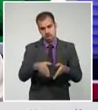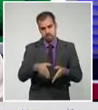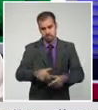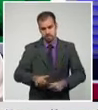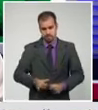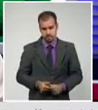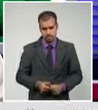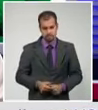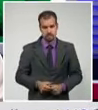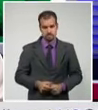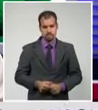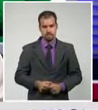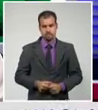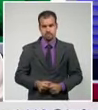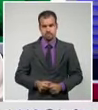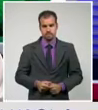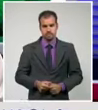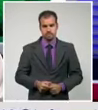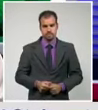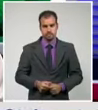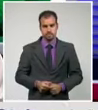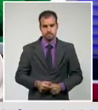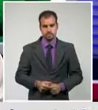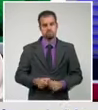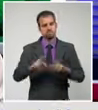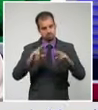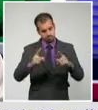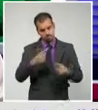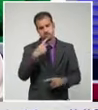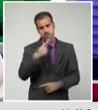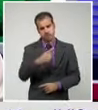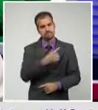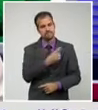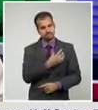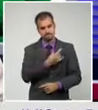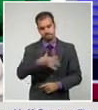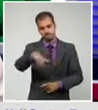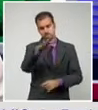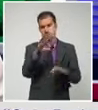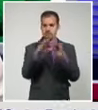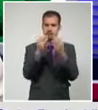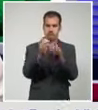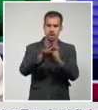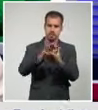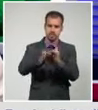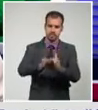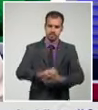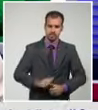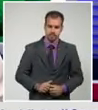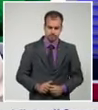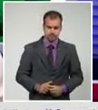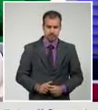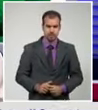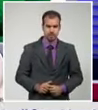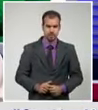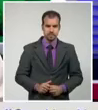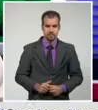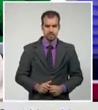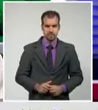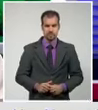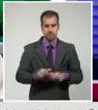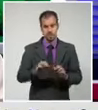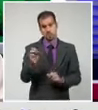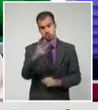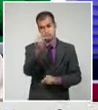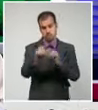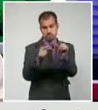maniobras realizadas. Reiteramos las condolencias a los familiares y amistades de las 3 personas que hoy se